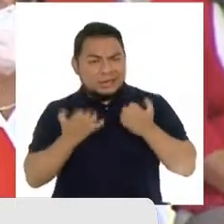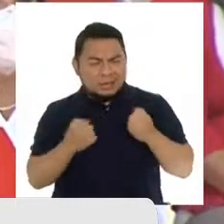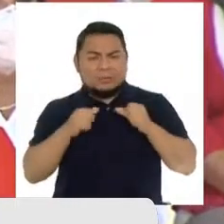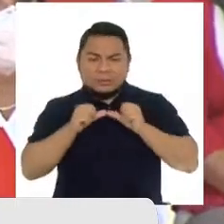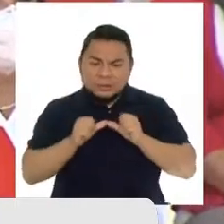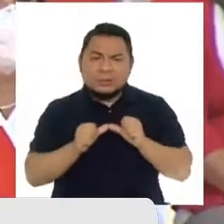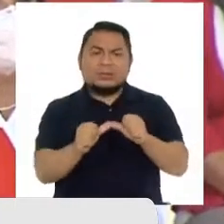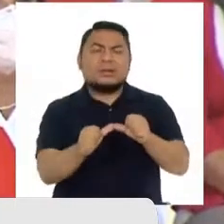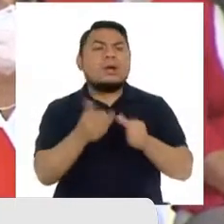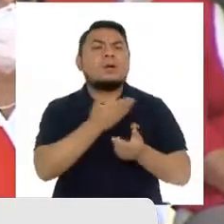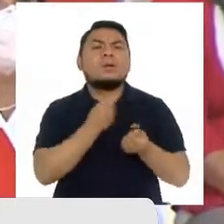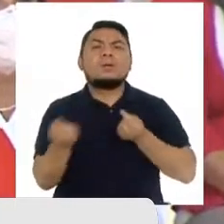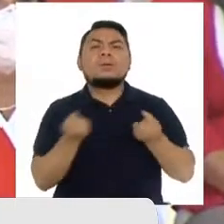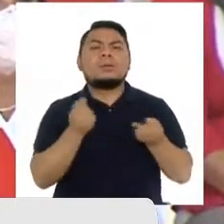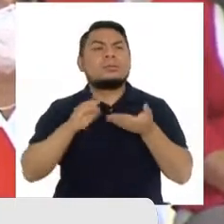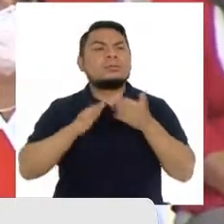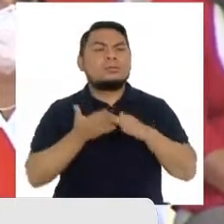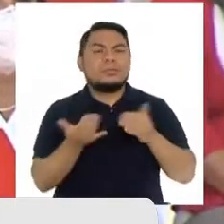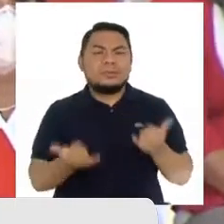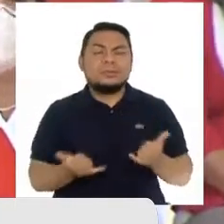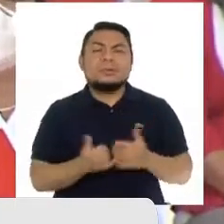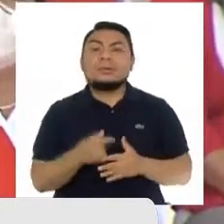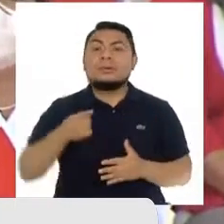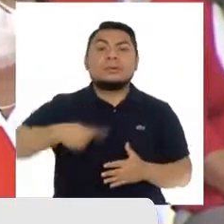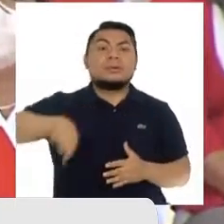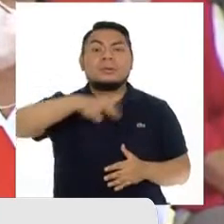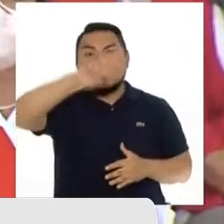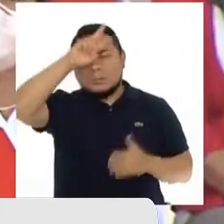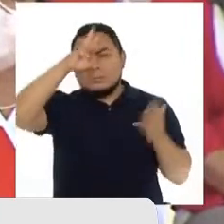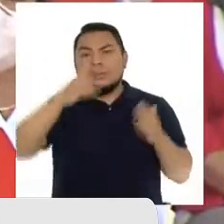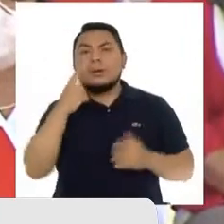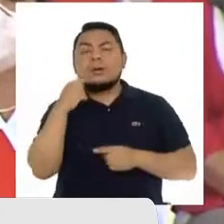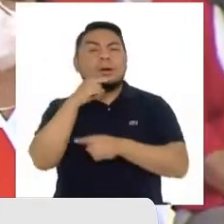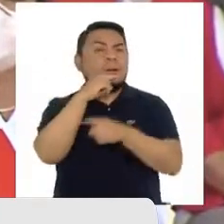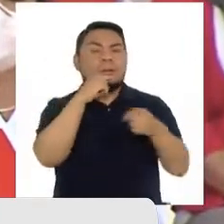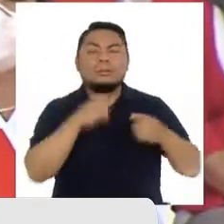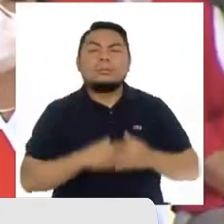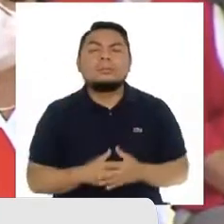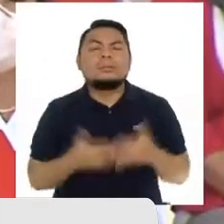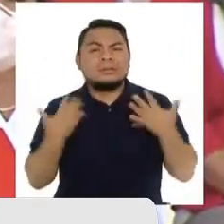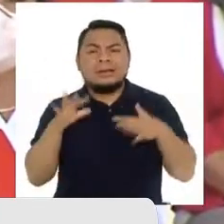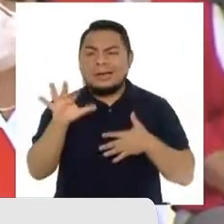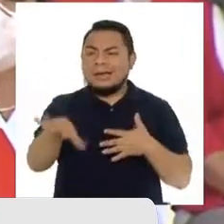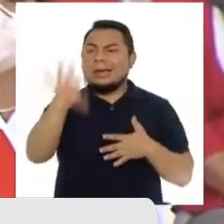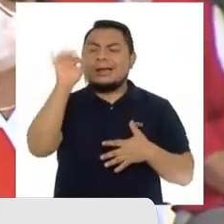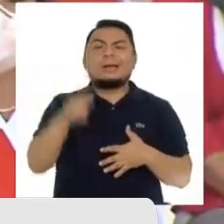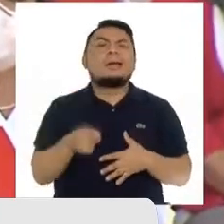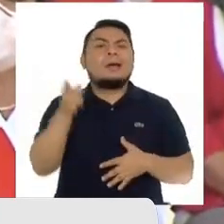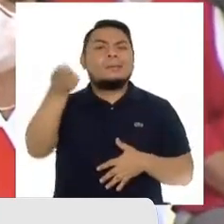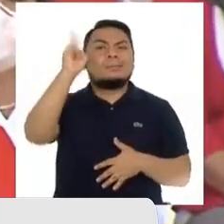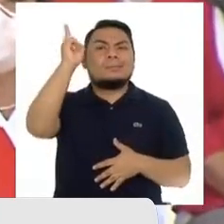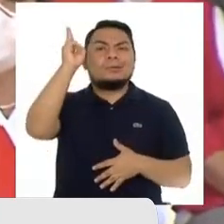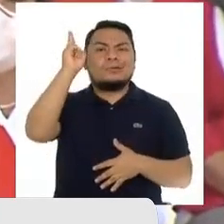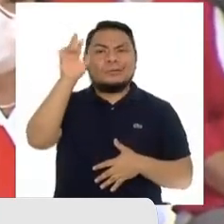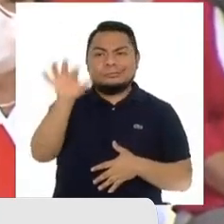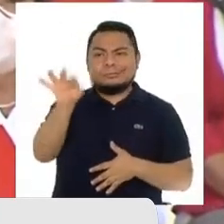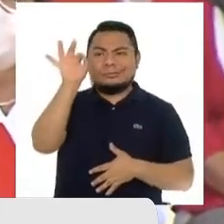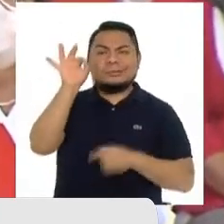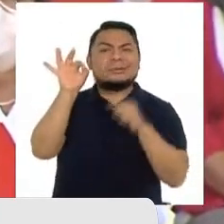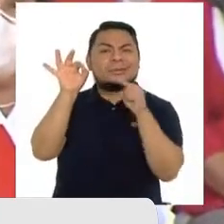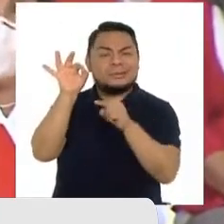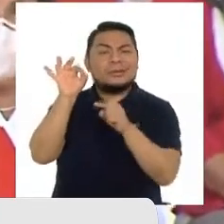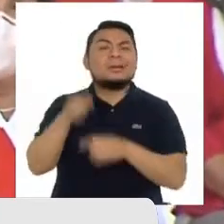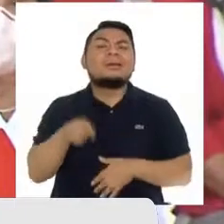gobierno del pueblo los peruanos y peruanas han elegido a un maestro a un